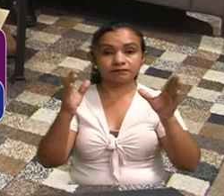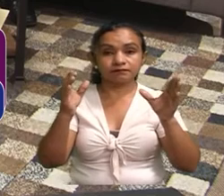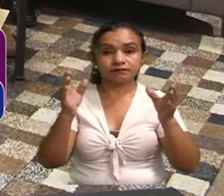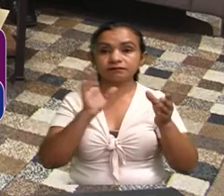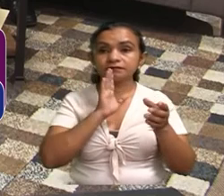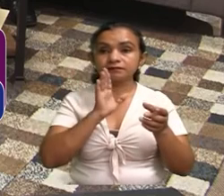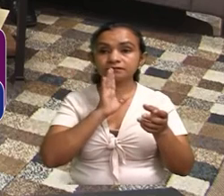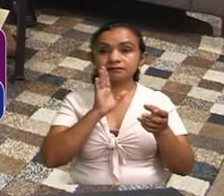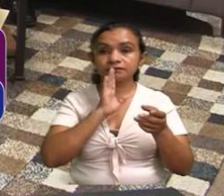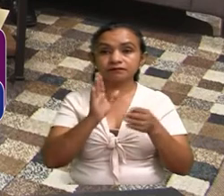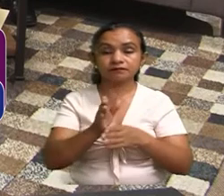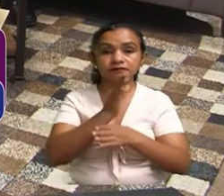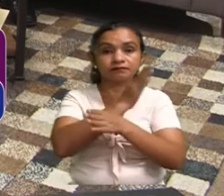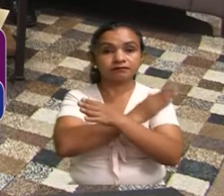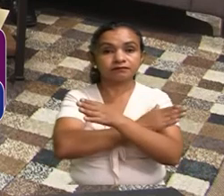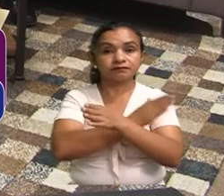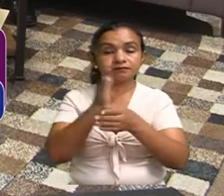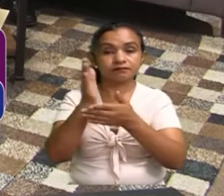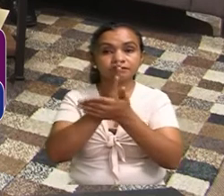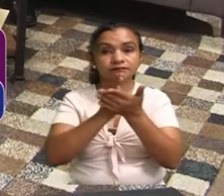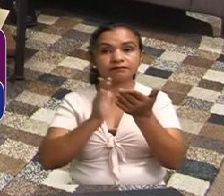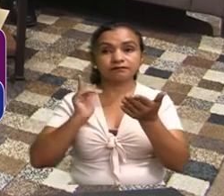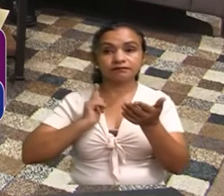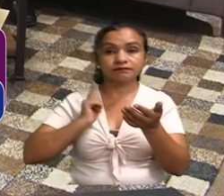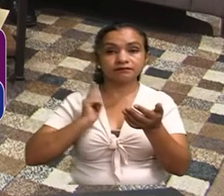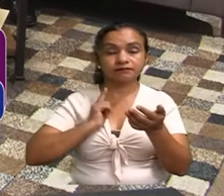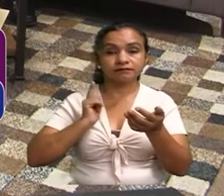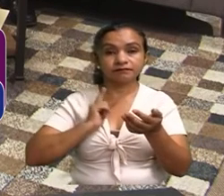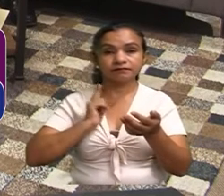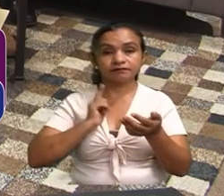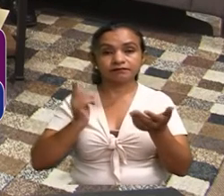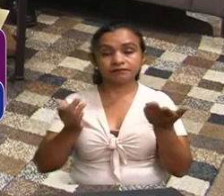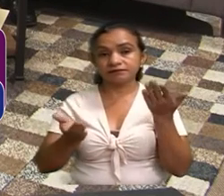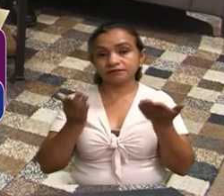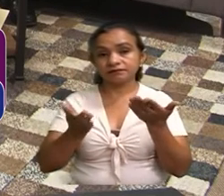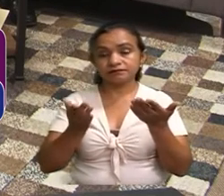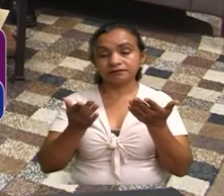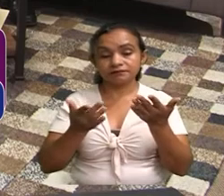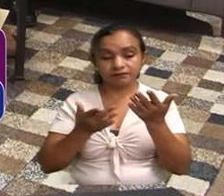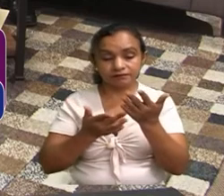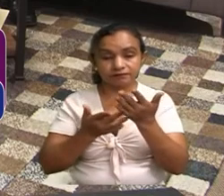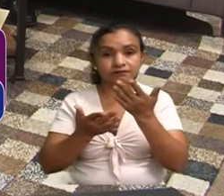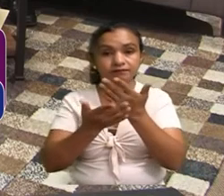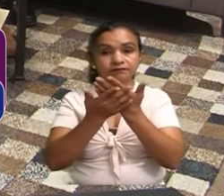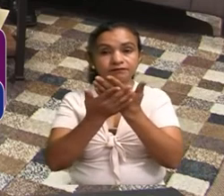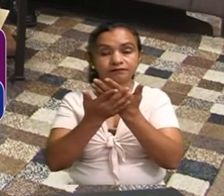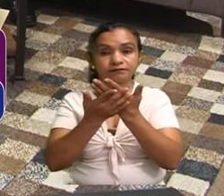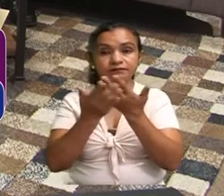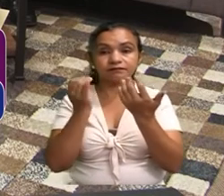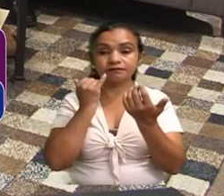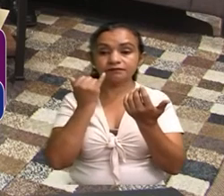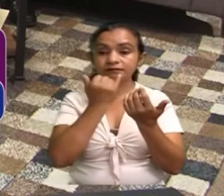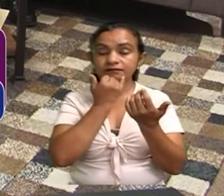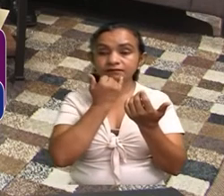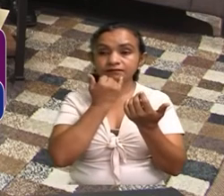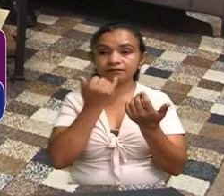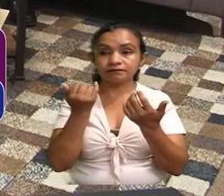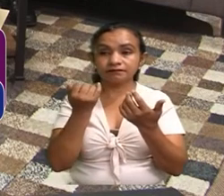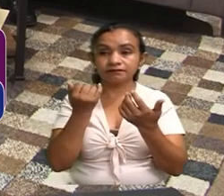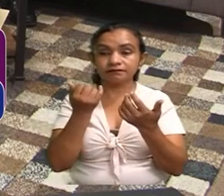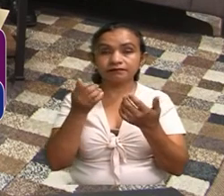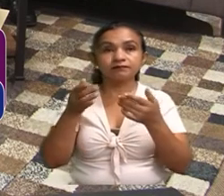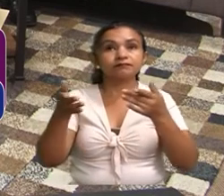hablaba, por ejemplo, de que en algún momento vamos a tener la tecnología israelita que está captando agua de